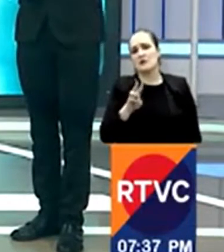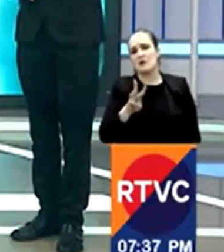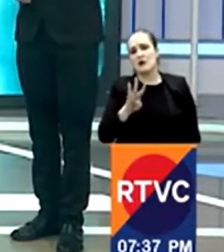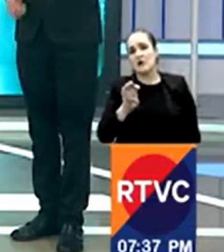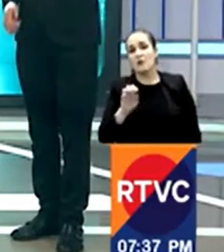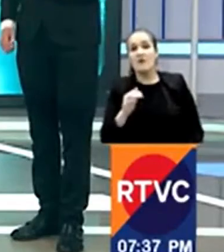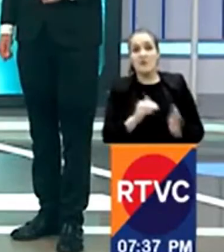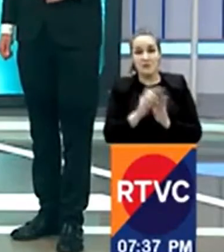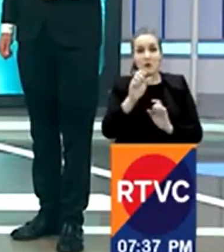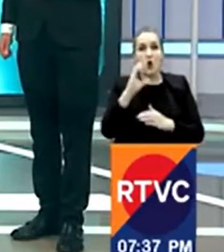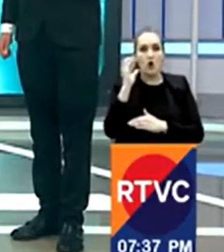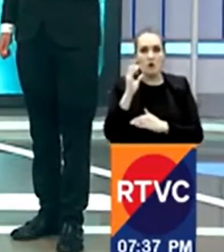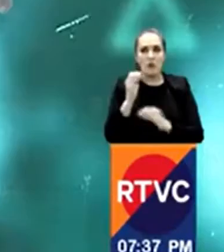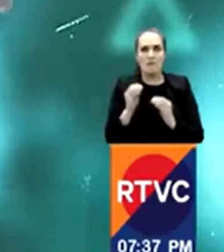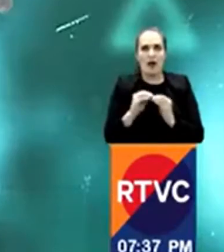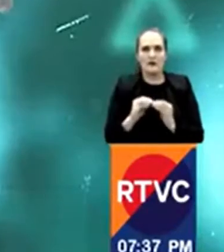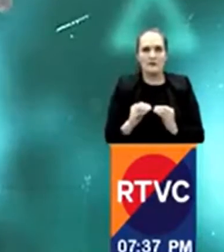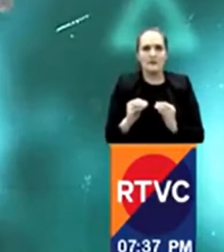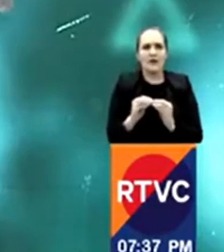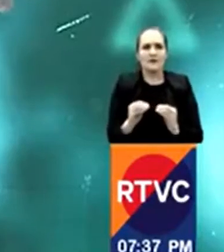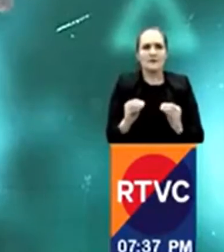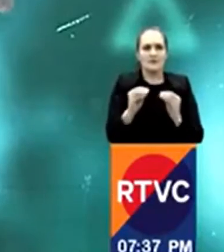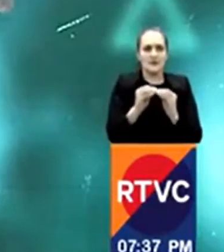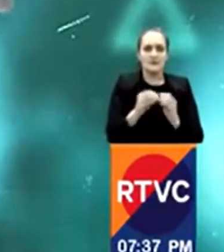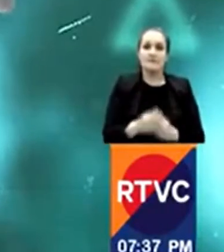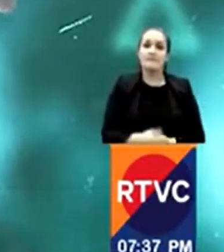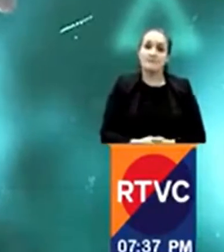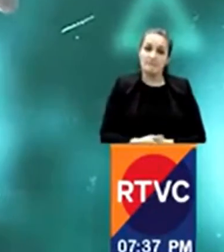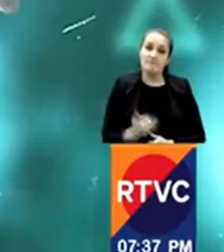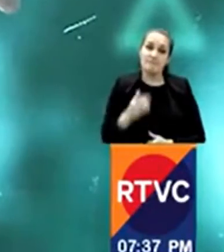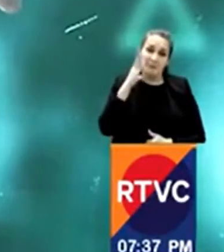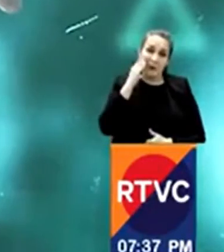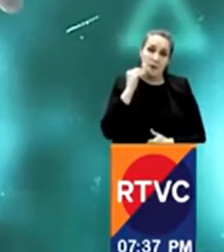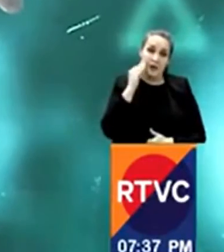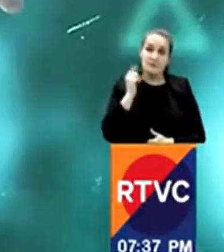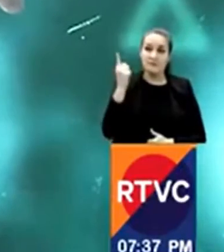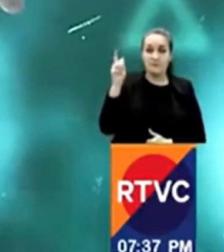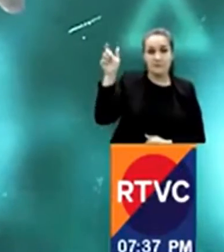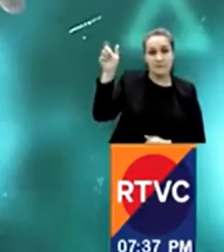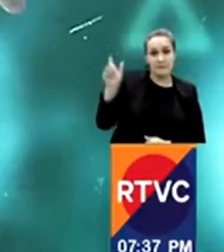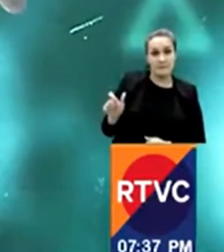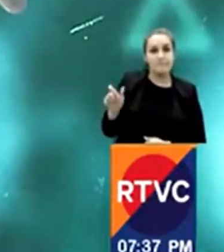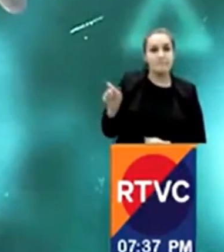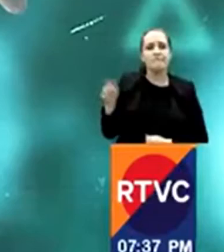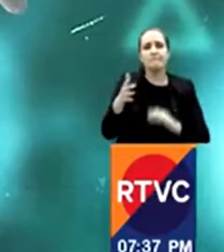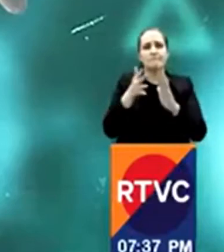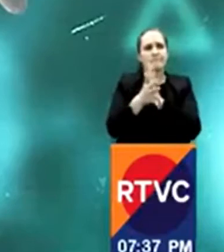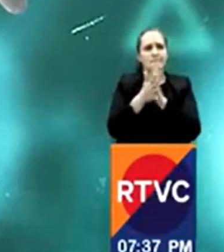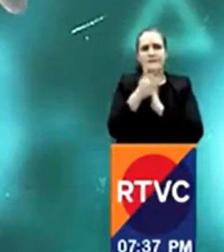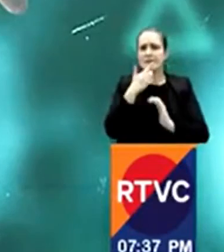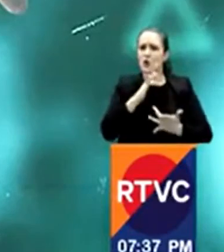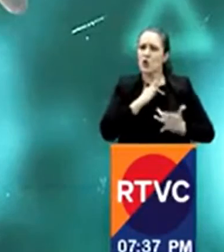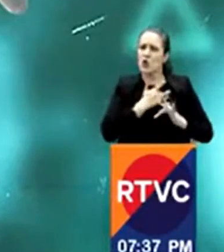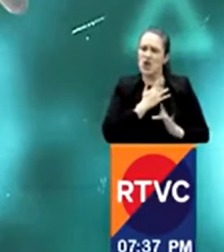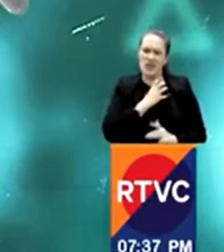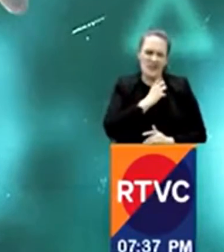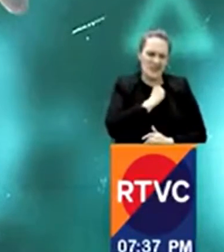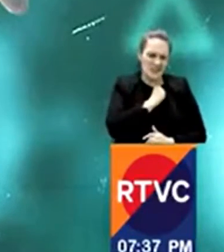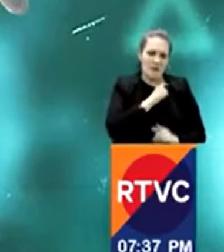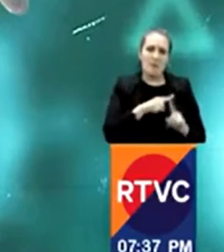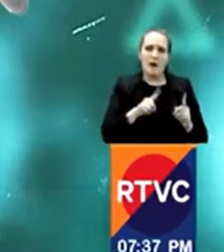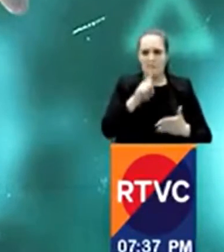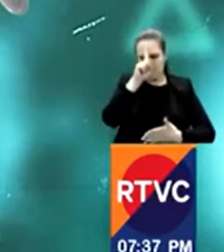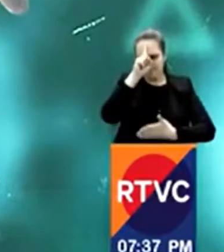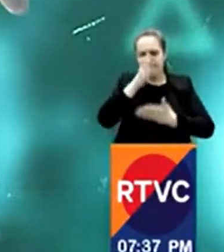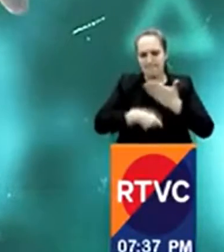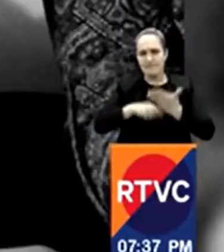de hoy sigue creciendo. Y Carlos Zorrilla hace parte de uno de esos hogares, el que asegura que aunque el dolor no se va, sí ha aprendido algo